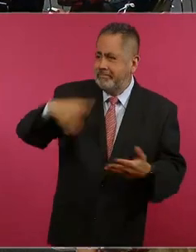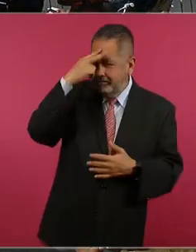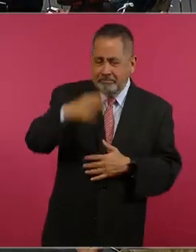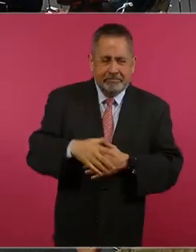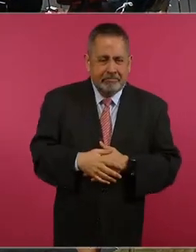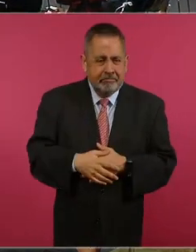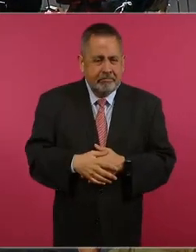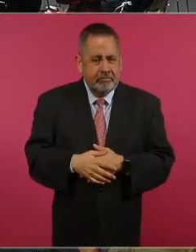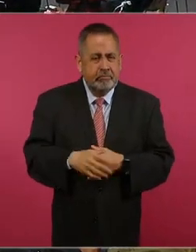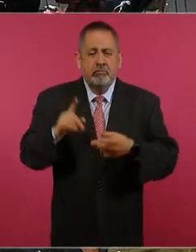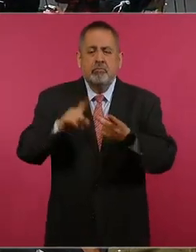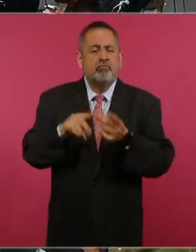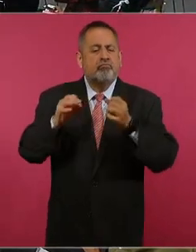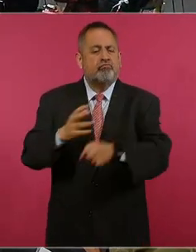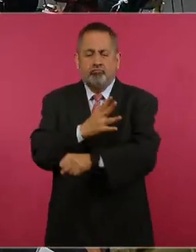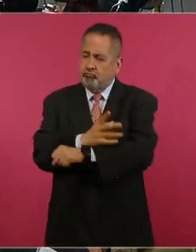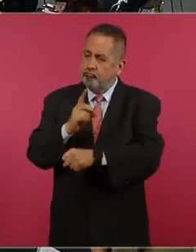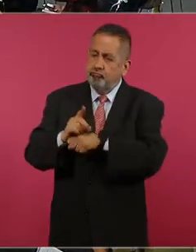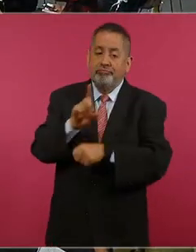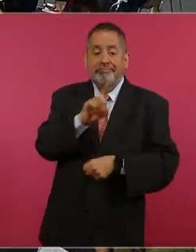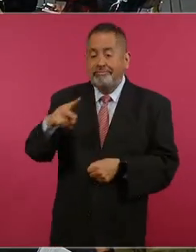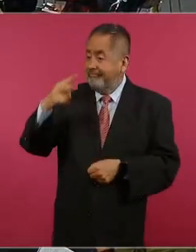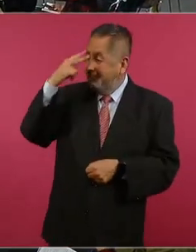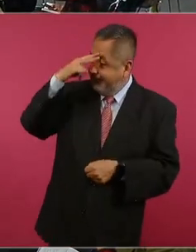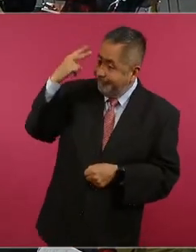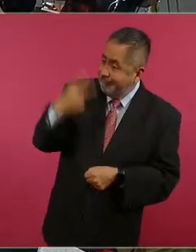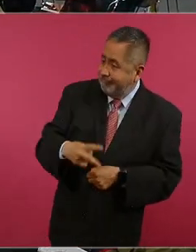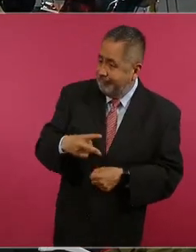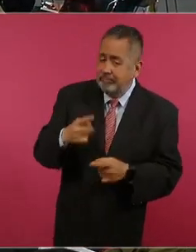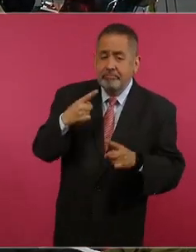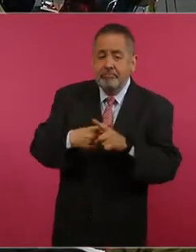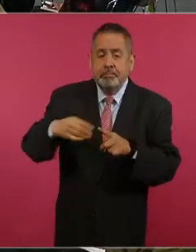es el prestigio de un país,